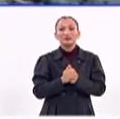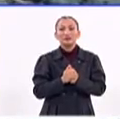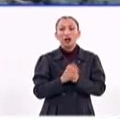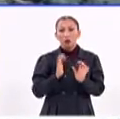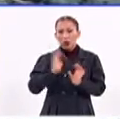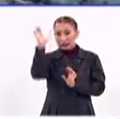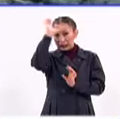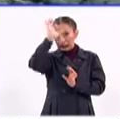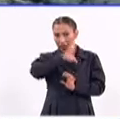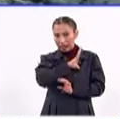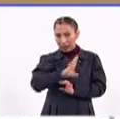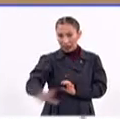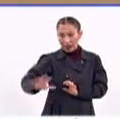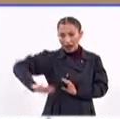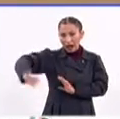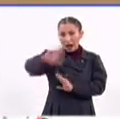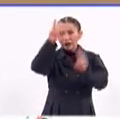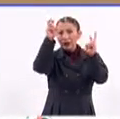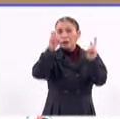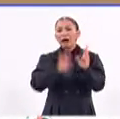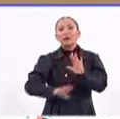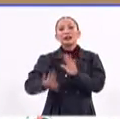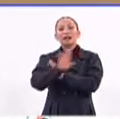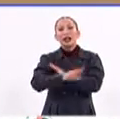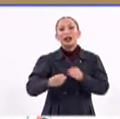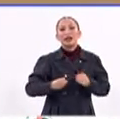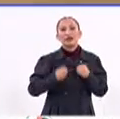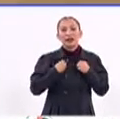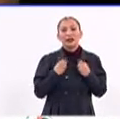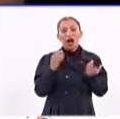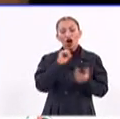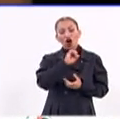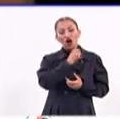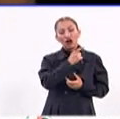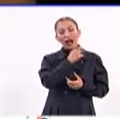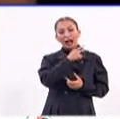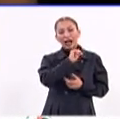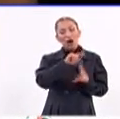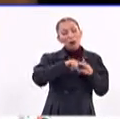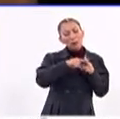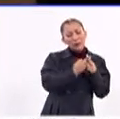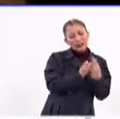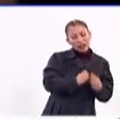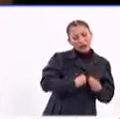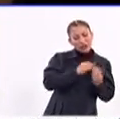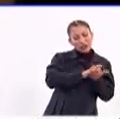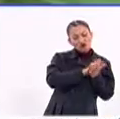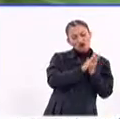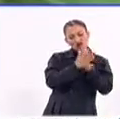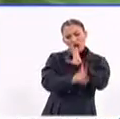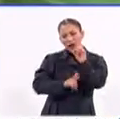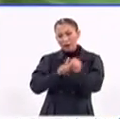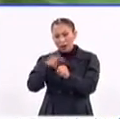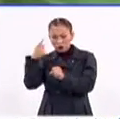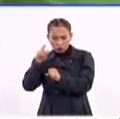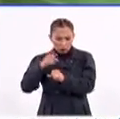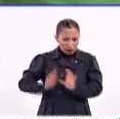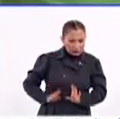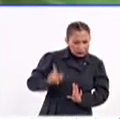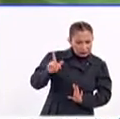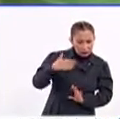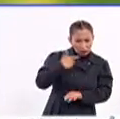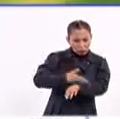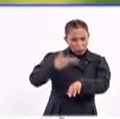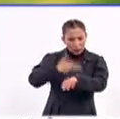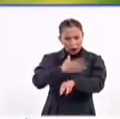Como ciencia general, abarca aspectos básicos de la vida orgánica como la aparición de seres vivos y especies, sus condiciones, el